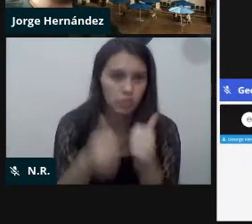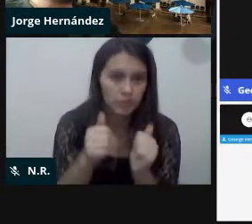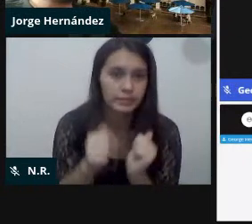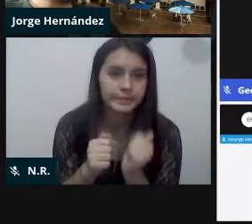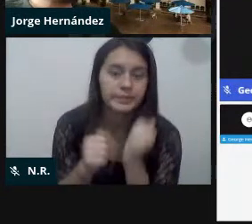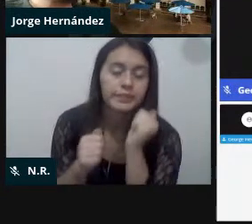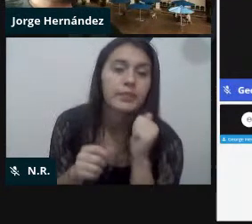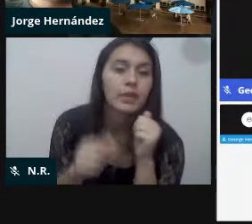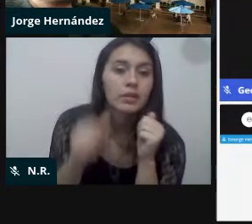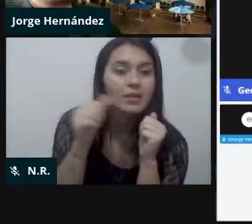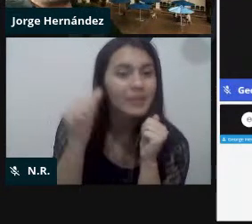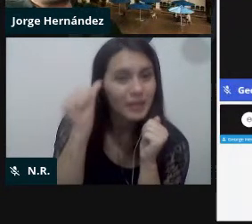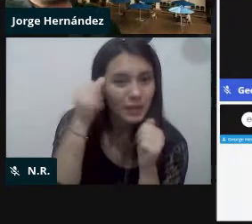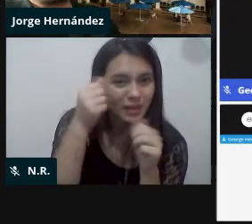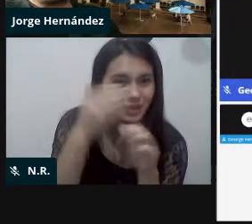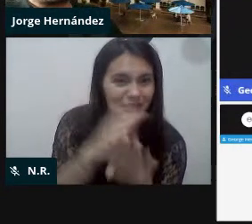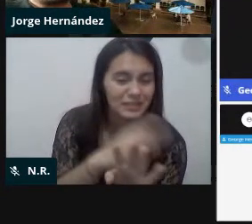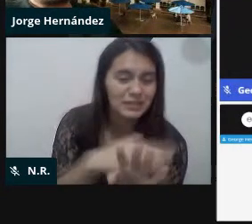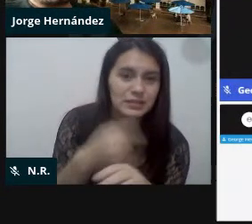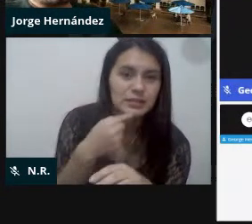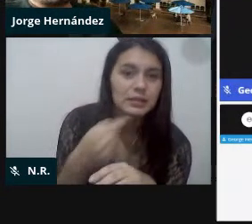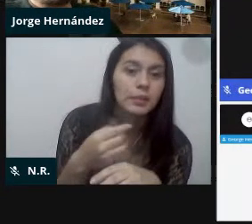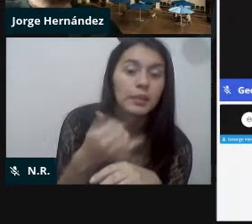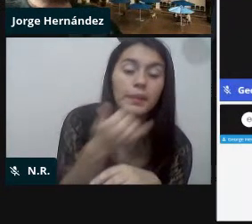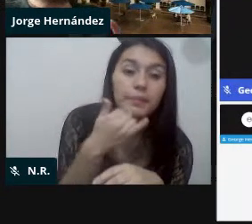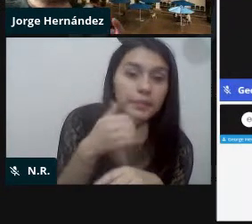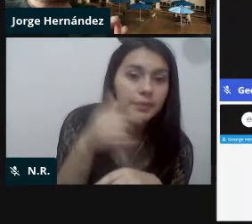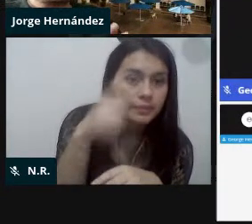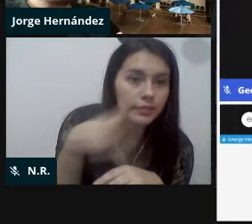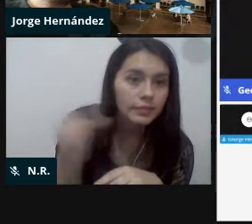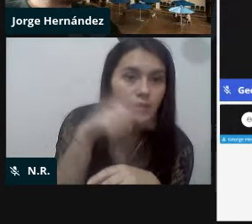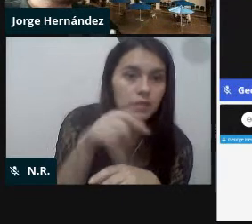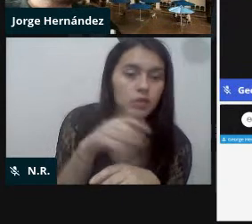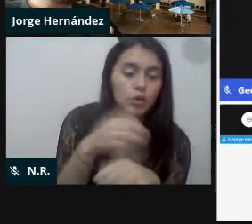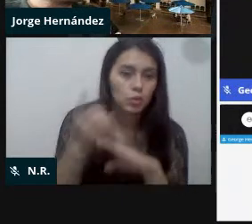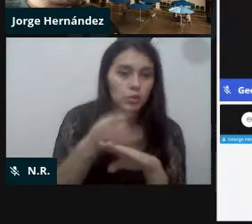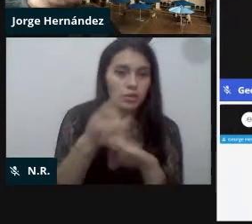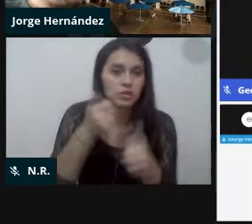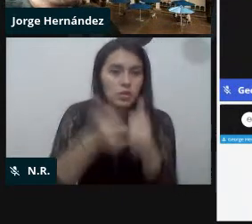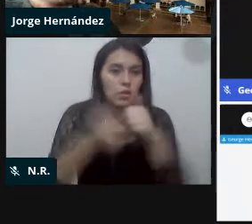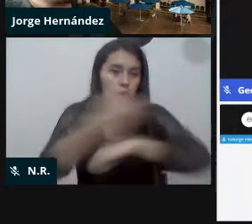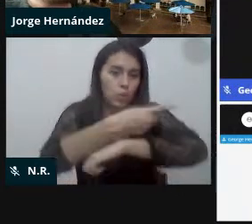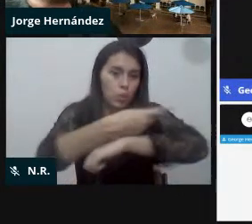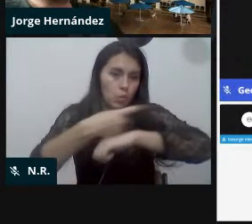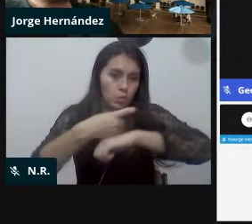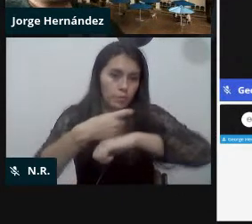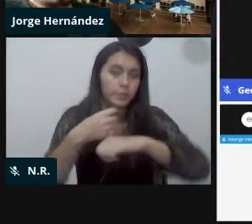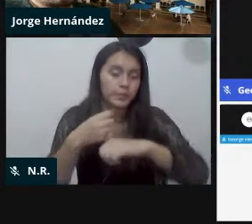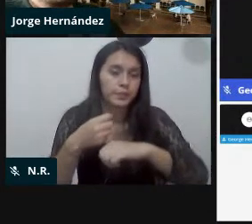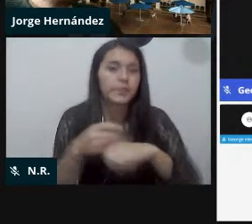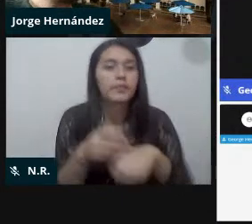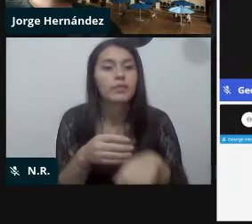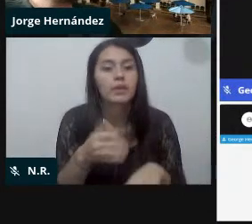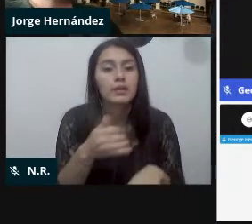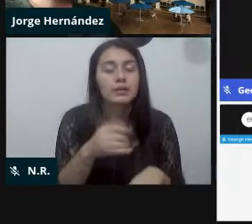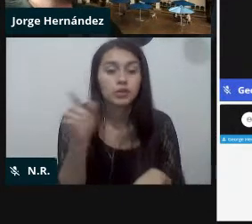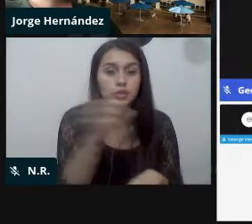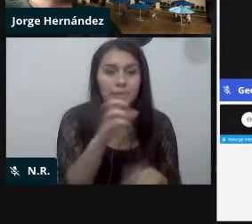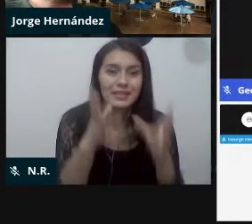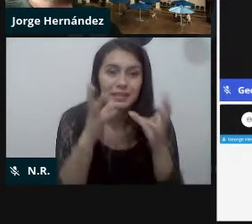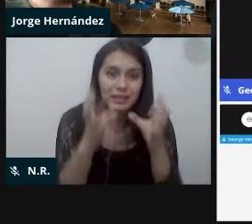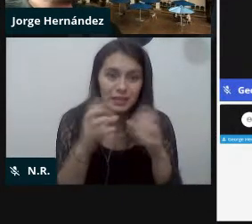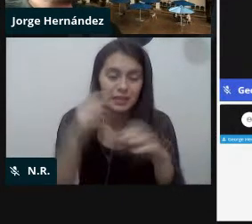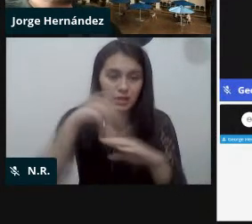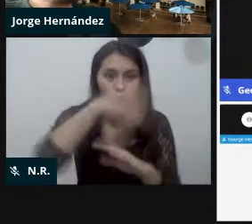estamos compartiendo lo que estamos utilizando el navegador de Google Chrome. Cuando ustedes quieren compartir la